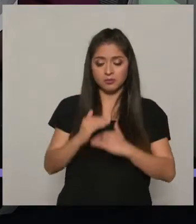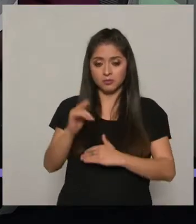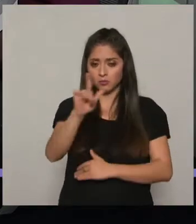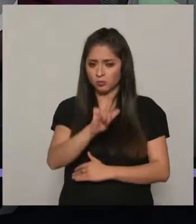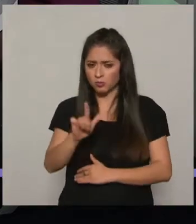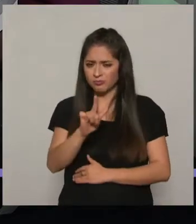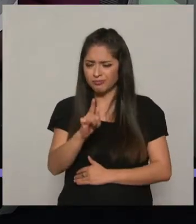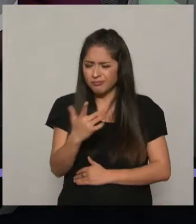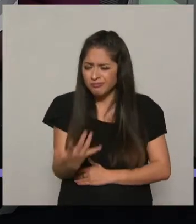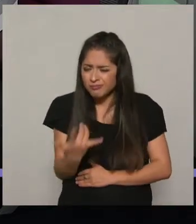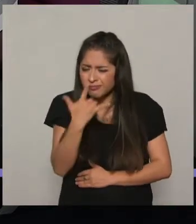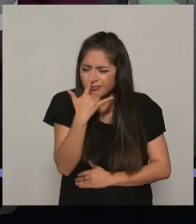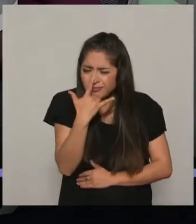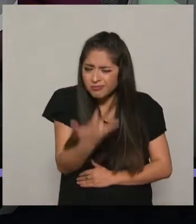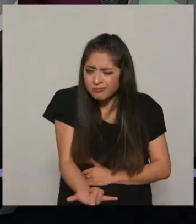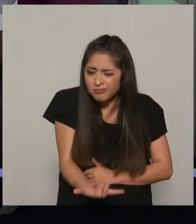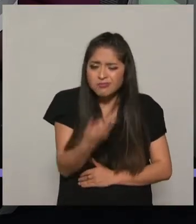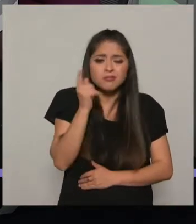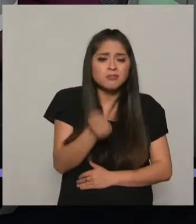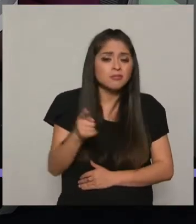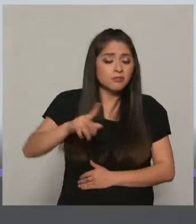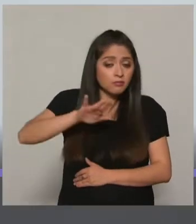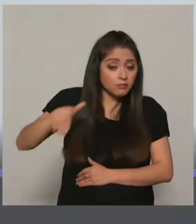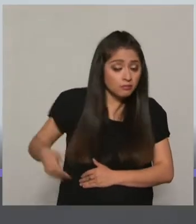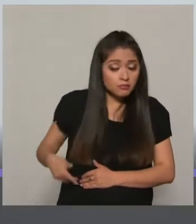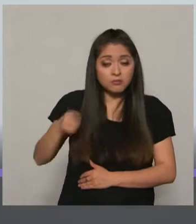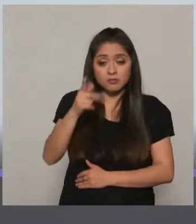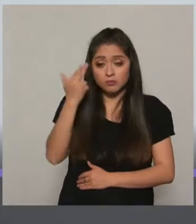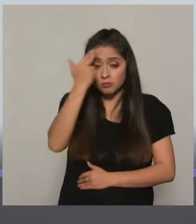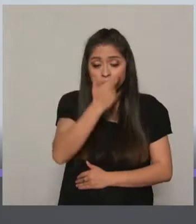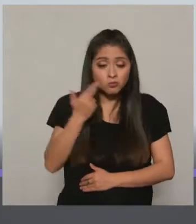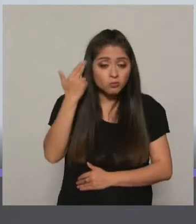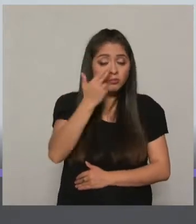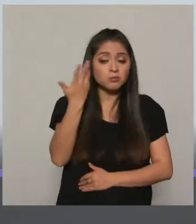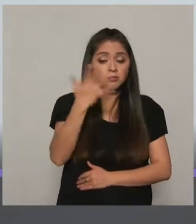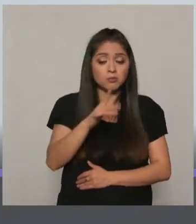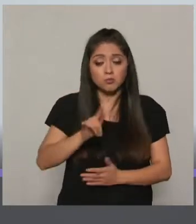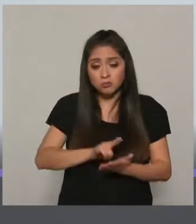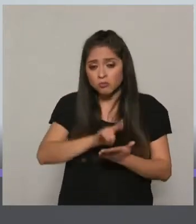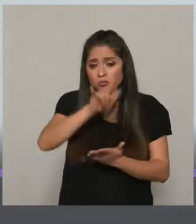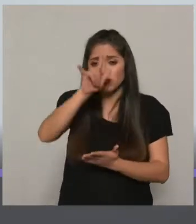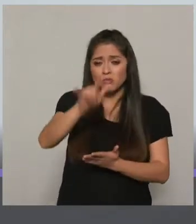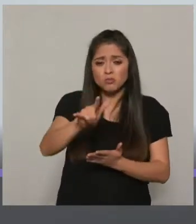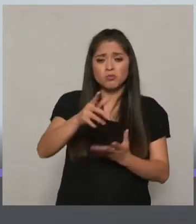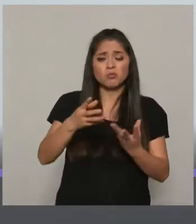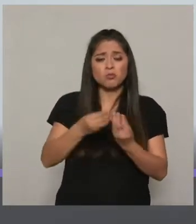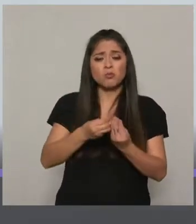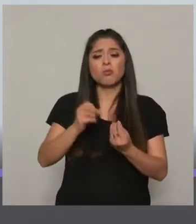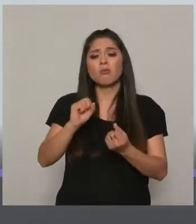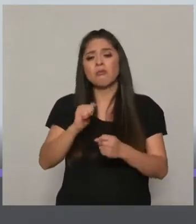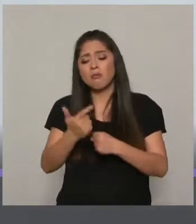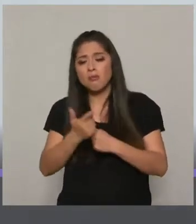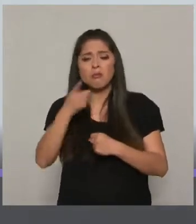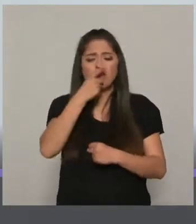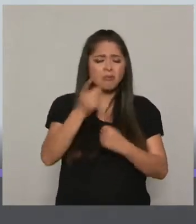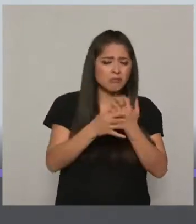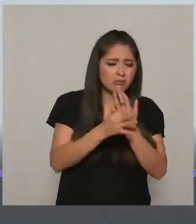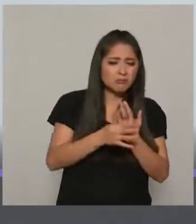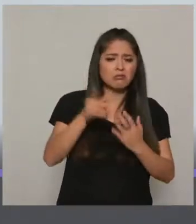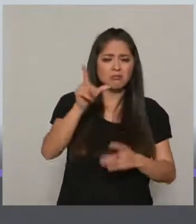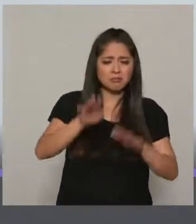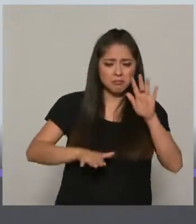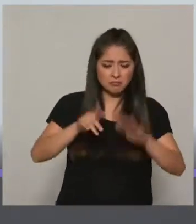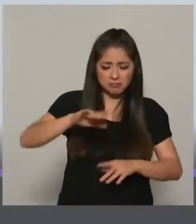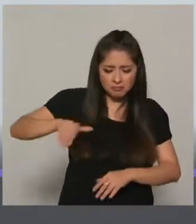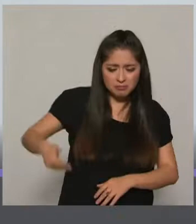curioso, ¿no? Uno podría decir, es que los accidentes viales se registran a lo largo de la semana. No, resulta que el día con mayor número de